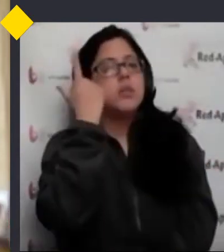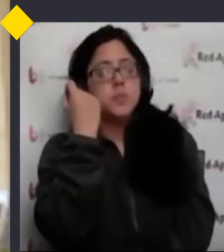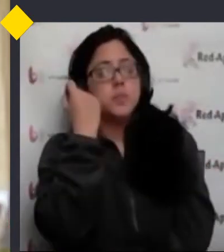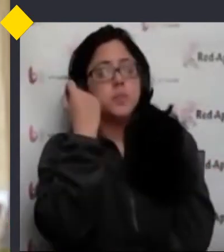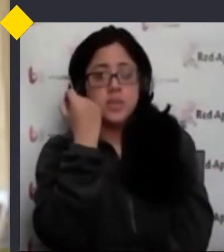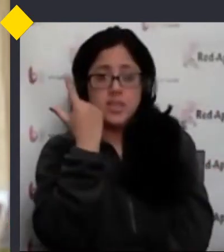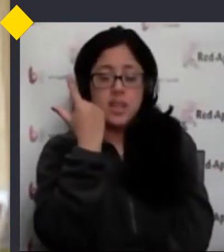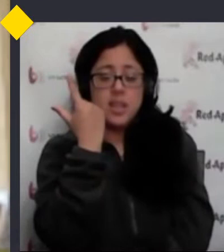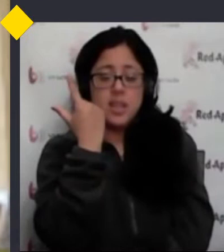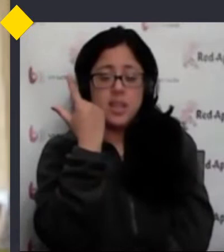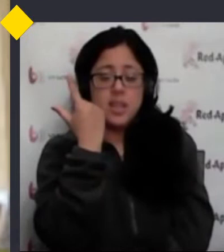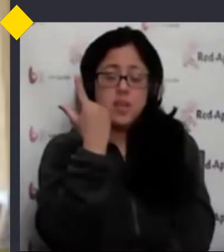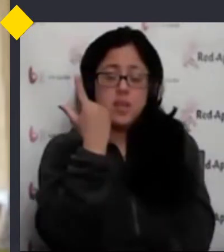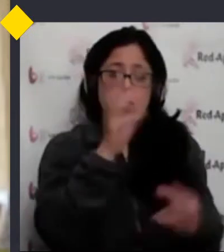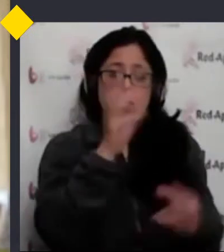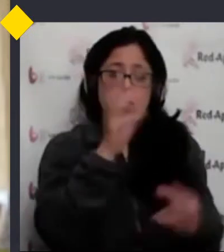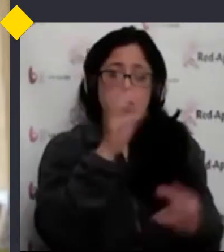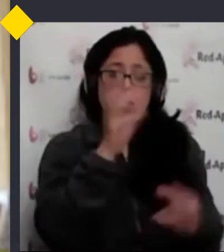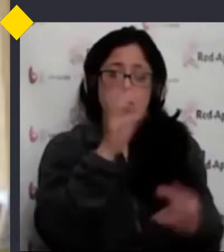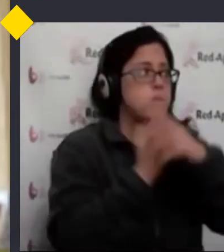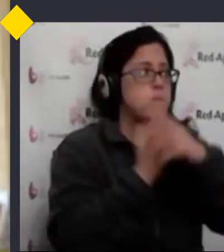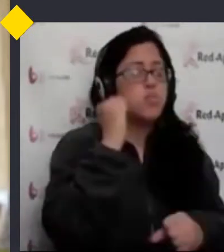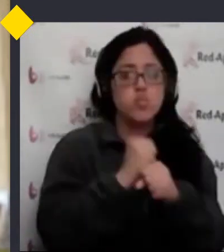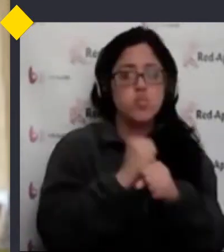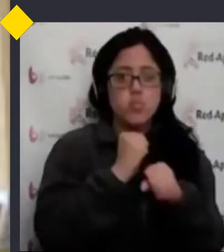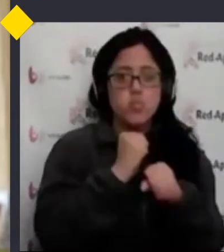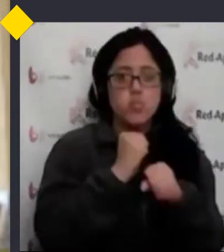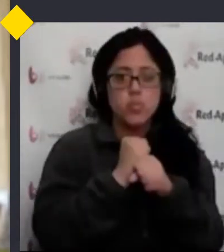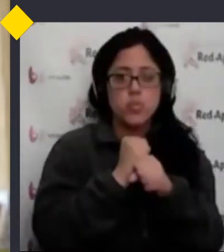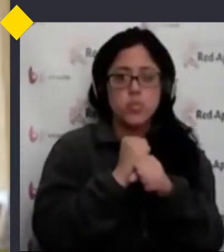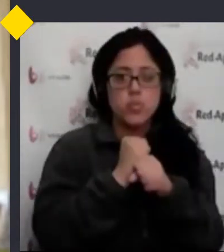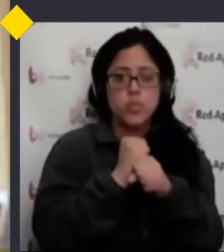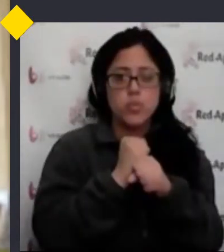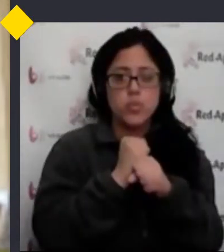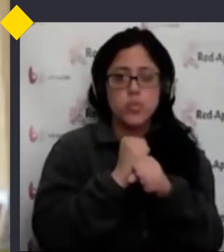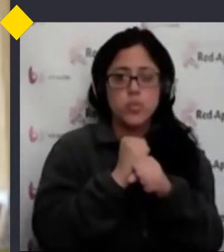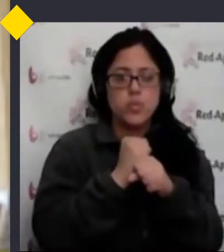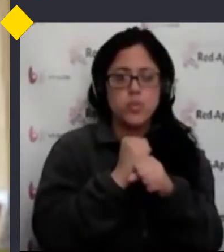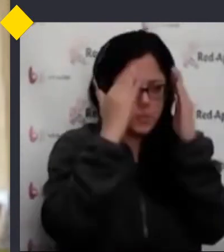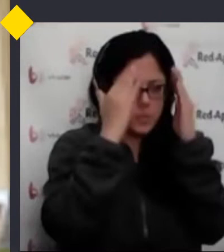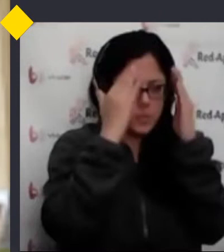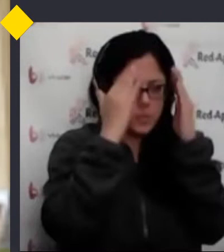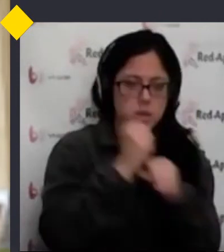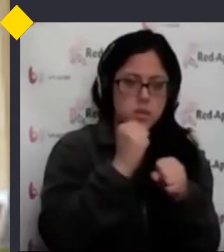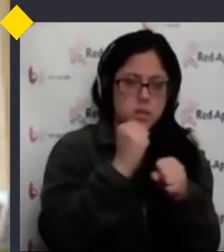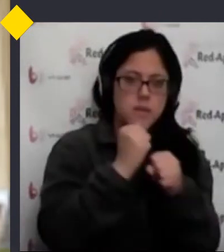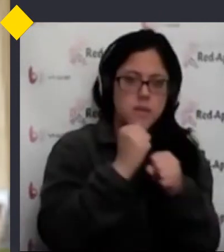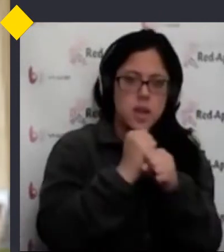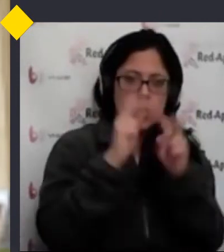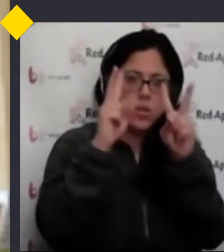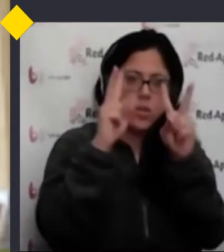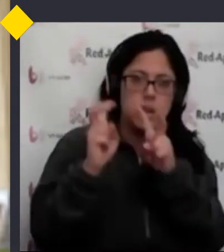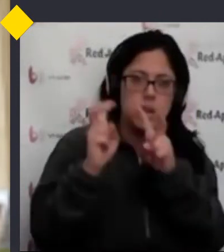nuevas formas de trabajar, y nos estamos apalancando mucho justamente en esa diversidad que venimos trabajando, no solamente desde el ámbito de generaciones,